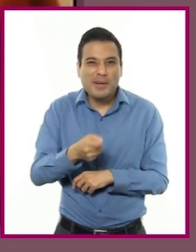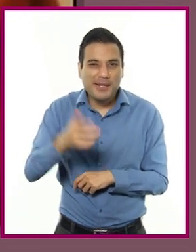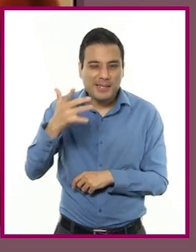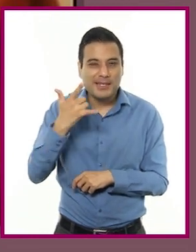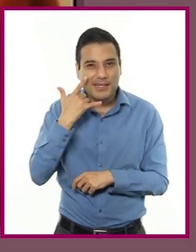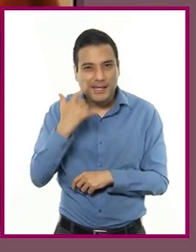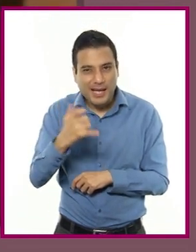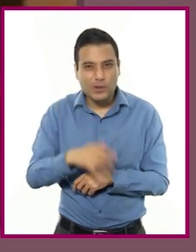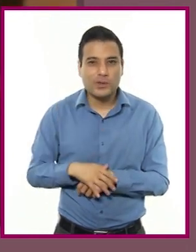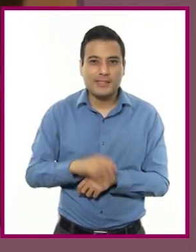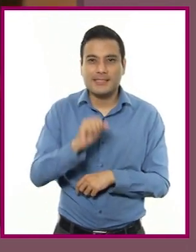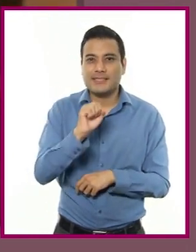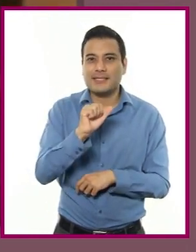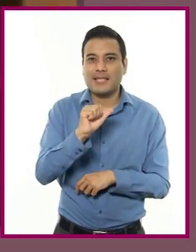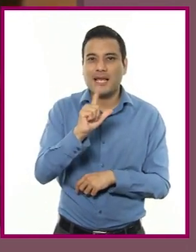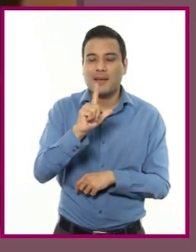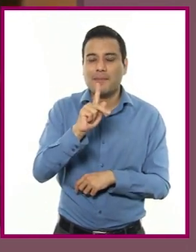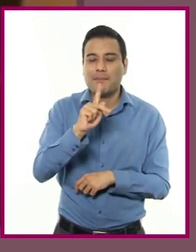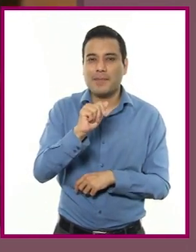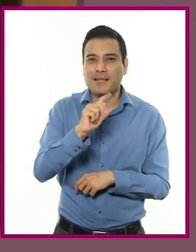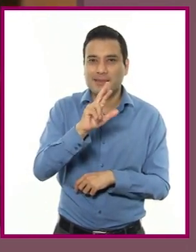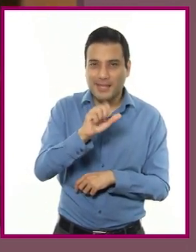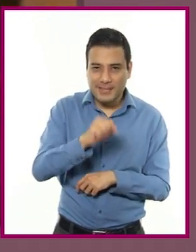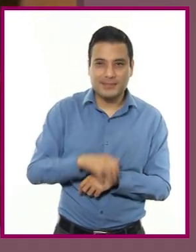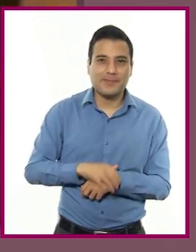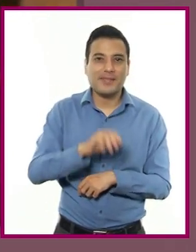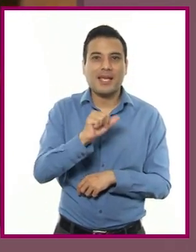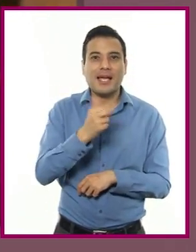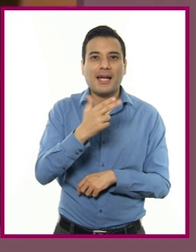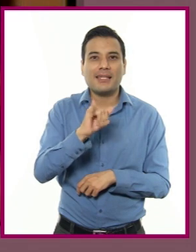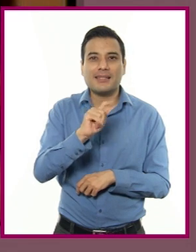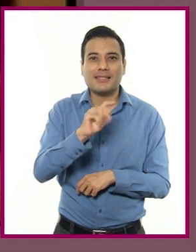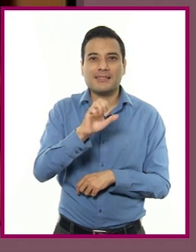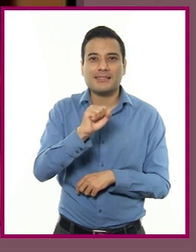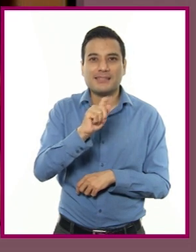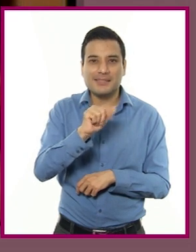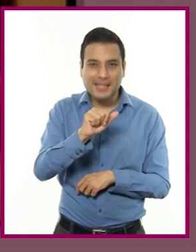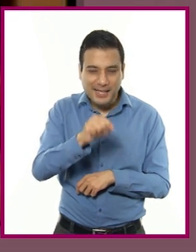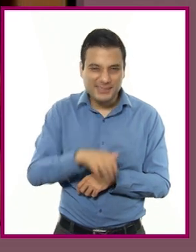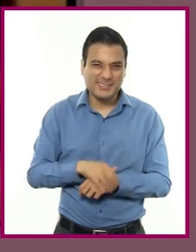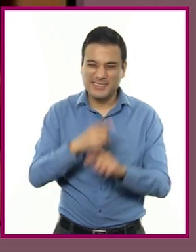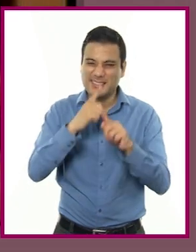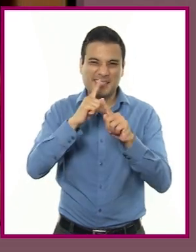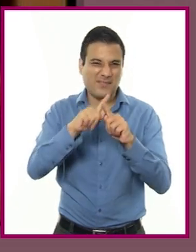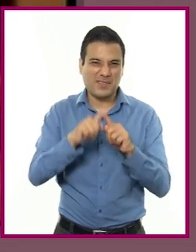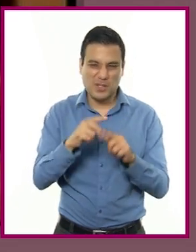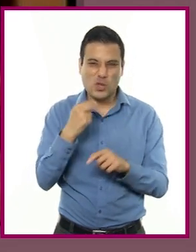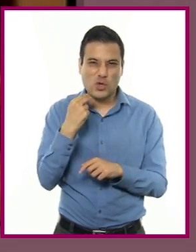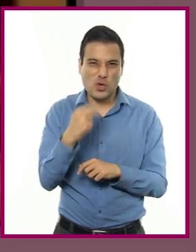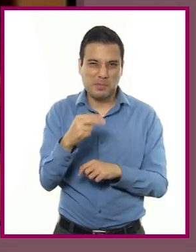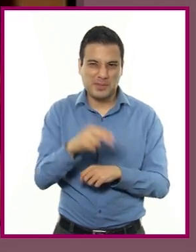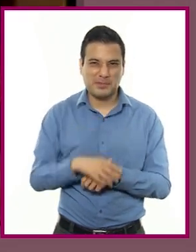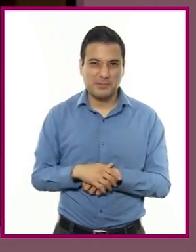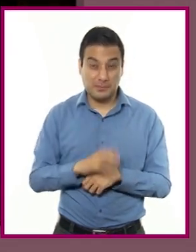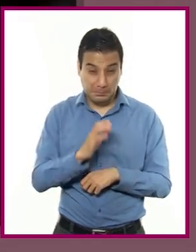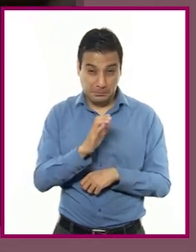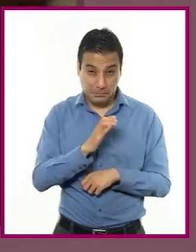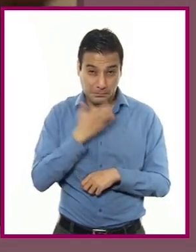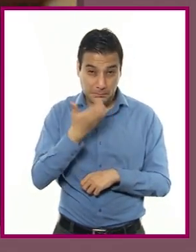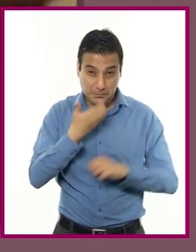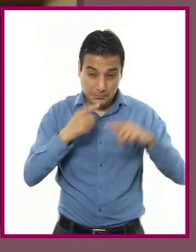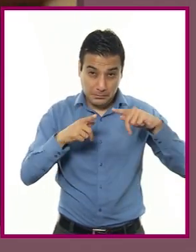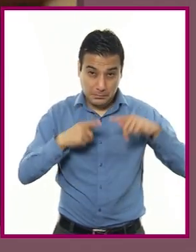como salta atrás, ahí te estás o tente en el aire, nombres que por cierto no eran usados oficialmente.